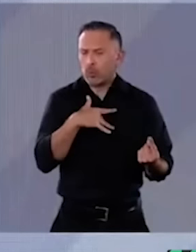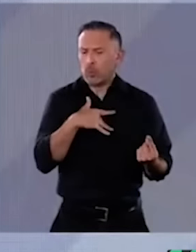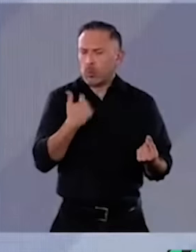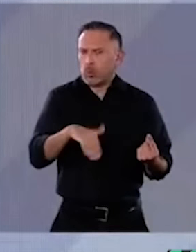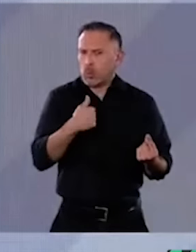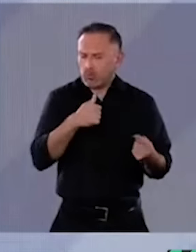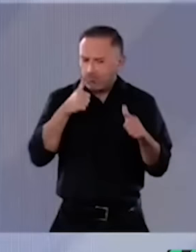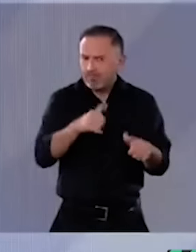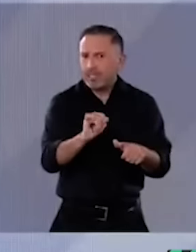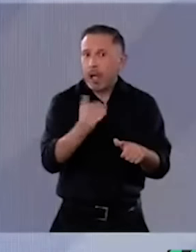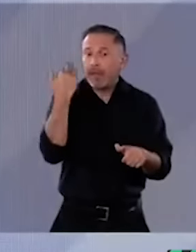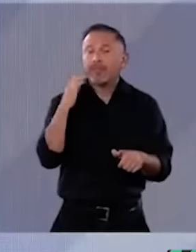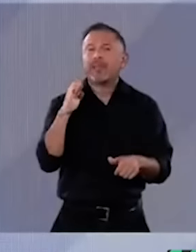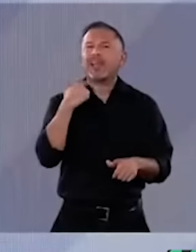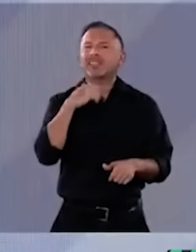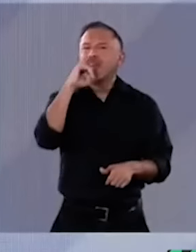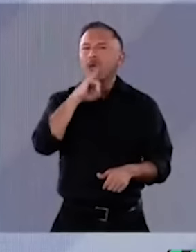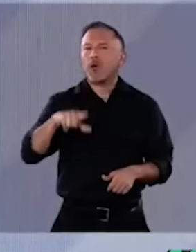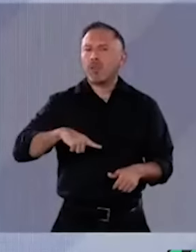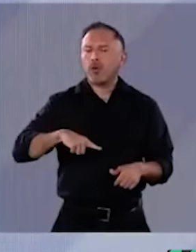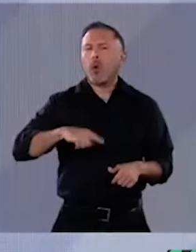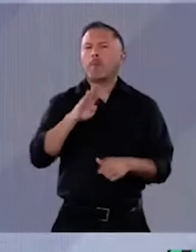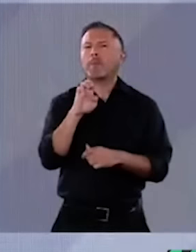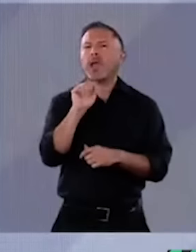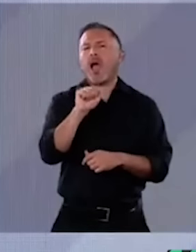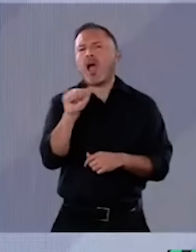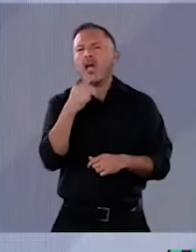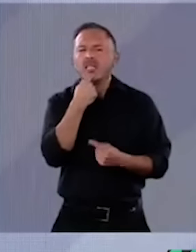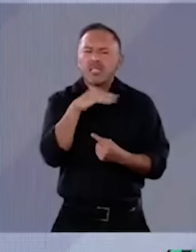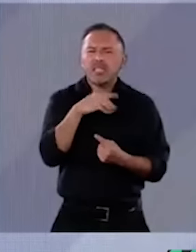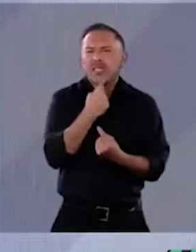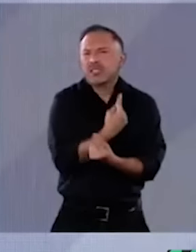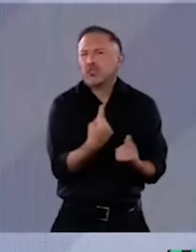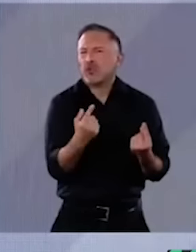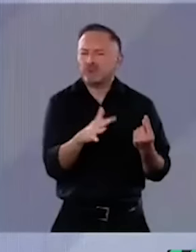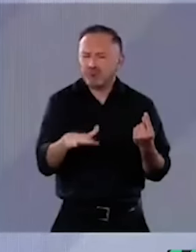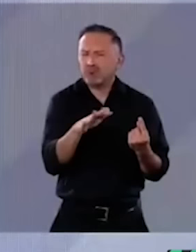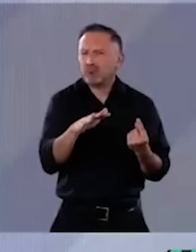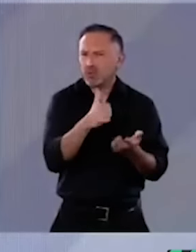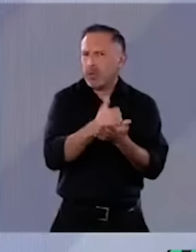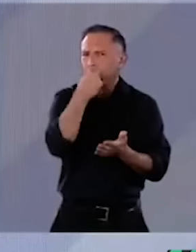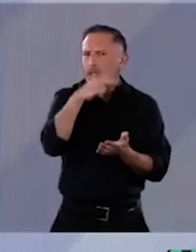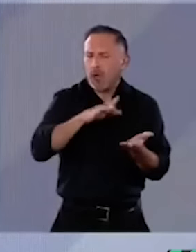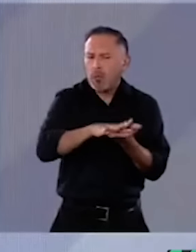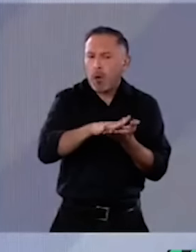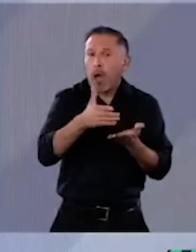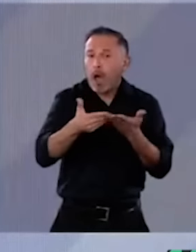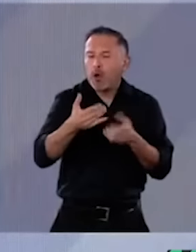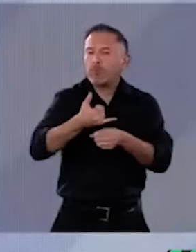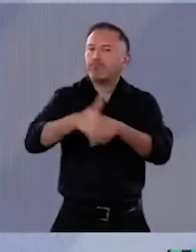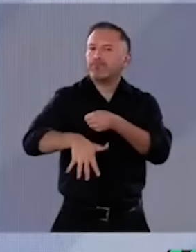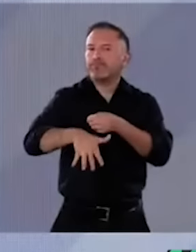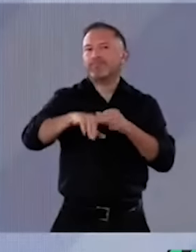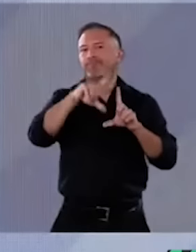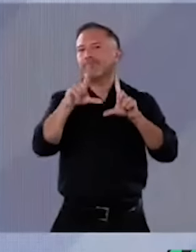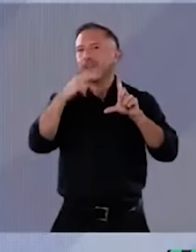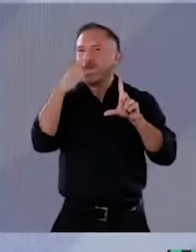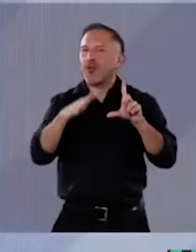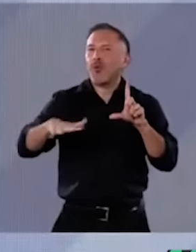beca universal para niños y niñas y ahora la vamos a llevar a todo el país, aquellos que estudien en escuela pública, porque el gobierno